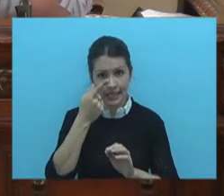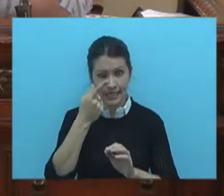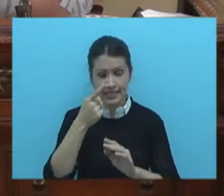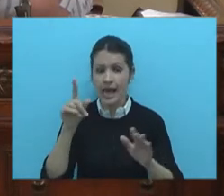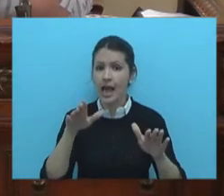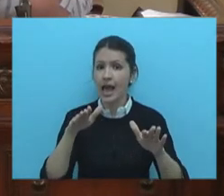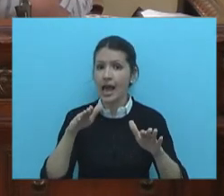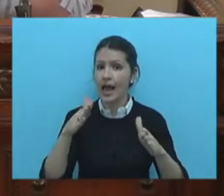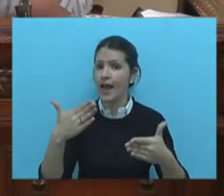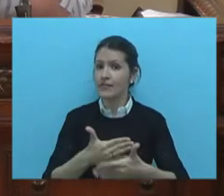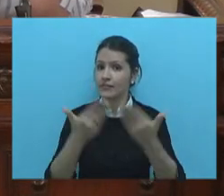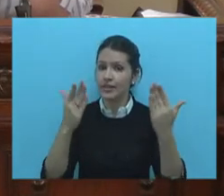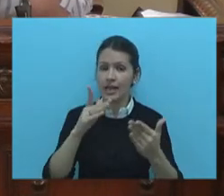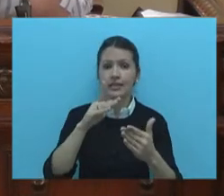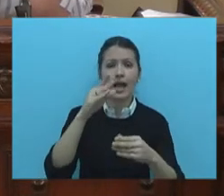jornada